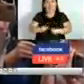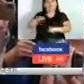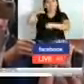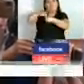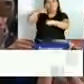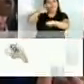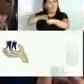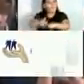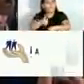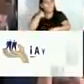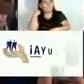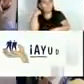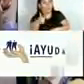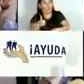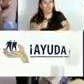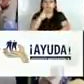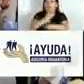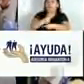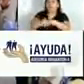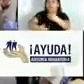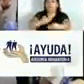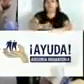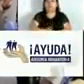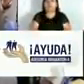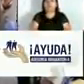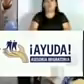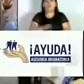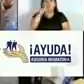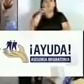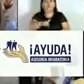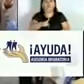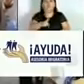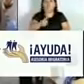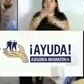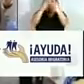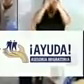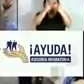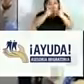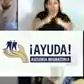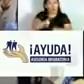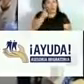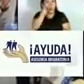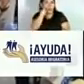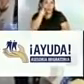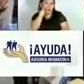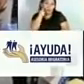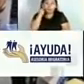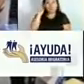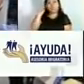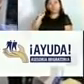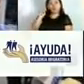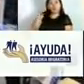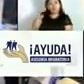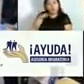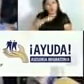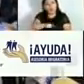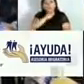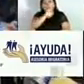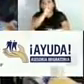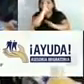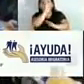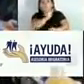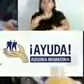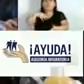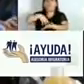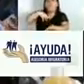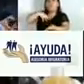manera correcta, de manera transparente. El escrutinio final es lo que venimos nosotros a cuidar, a seguir cuidando la voluntad del pueblo